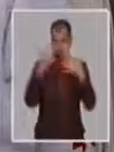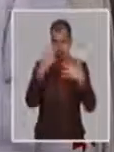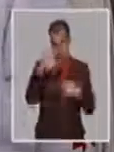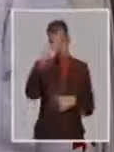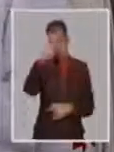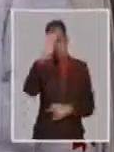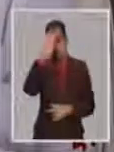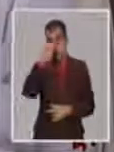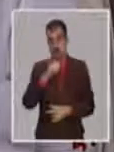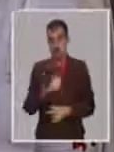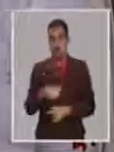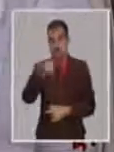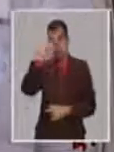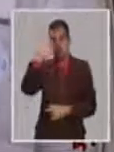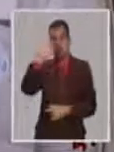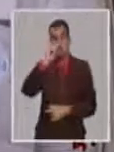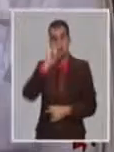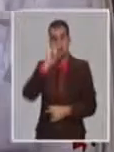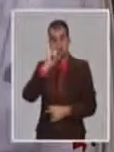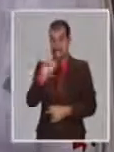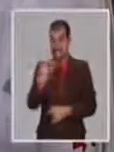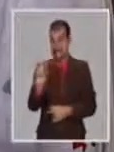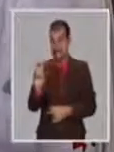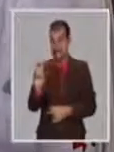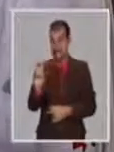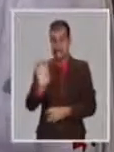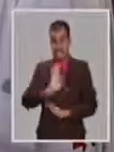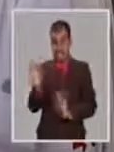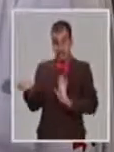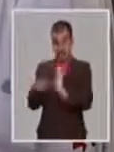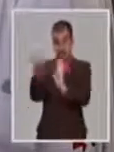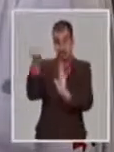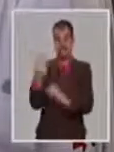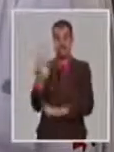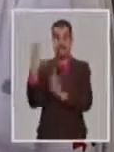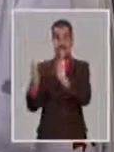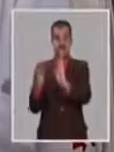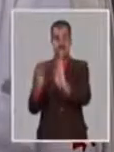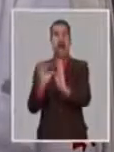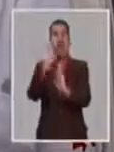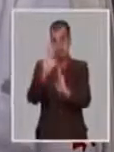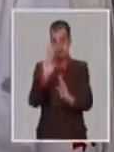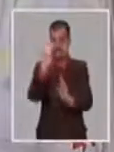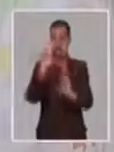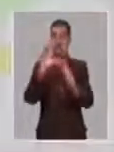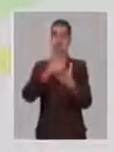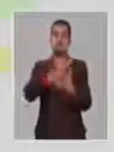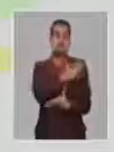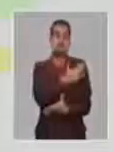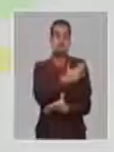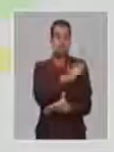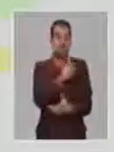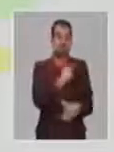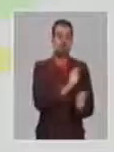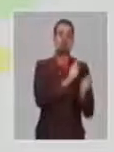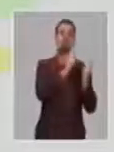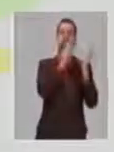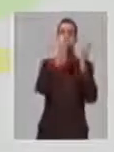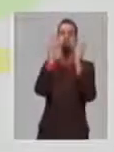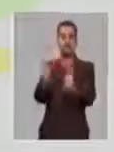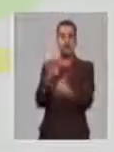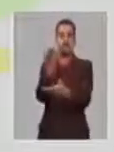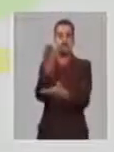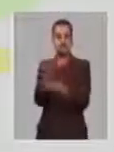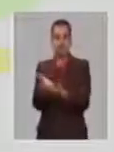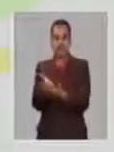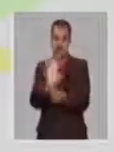que Soberana 02 recibió la autorización del CENMEC, nosotros estábamos el mismo 3 de marzo entregando la